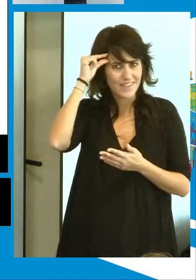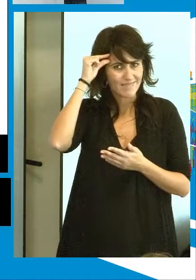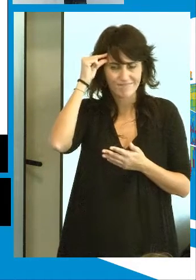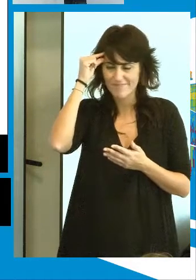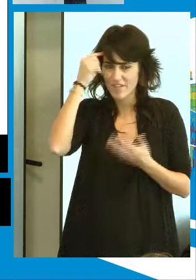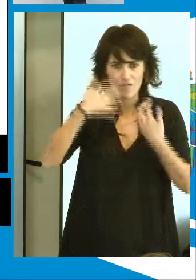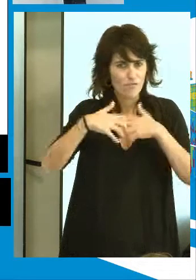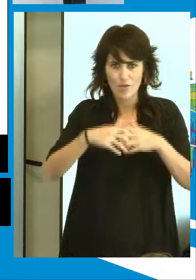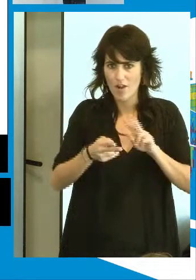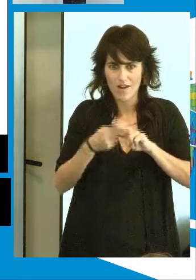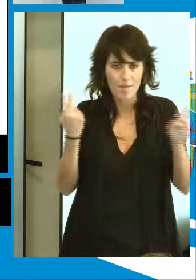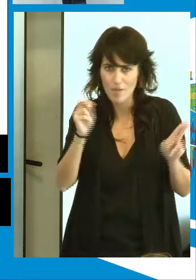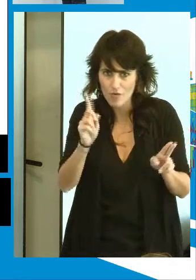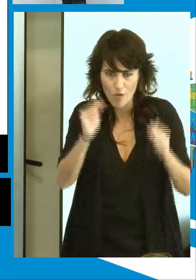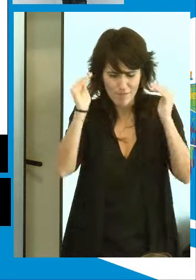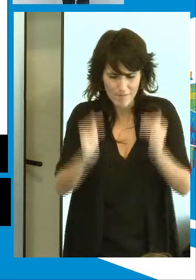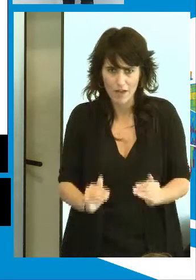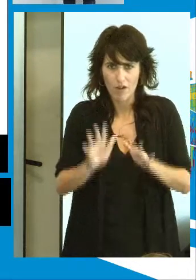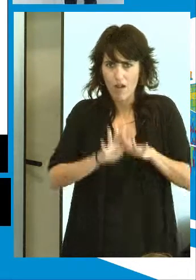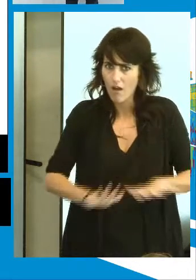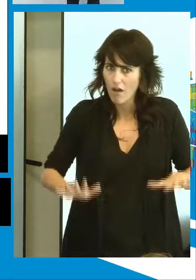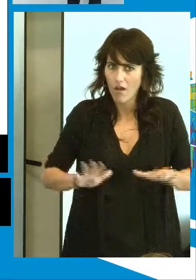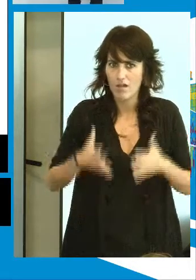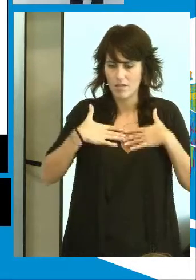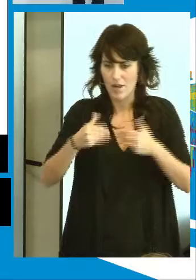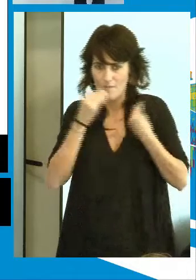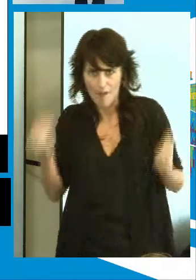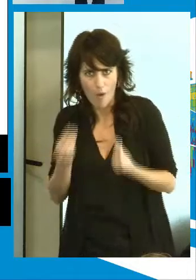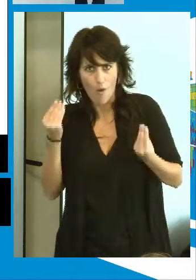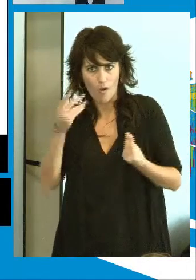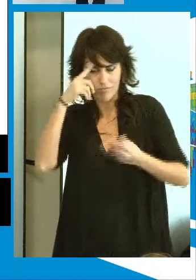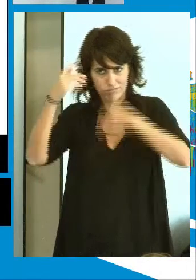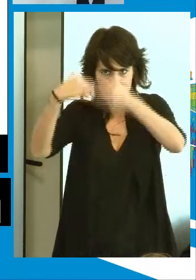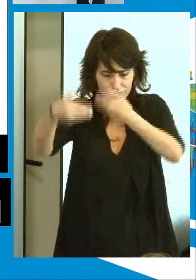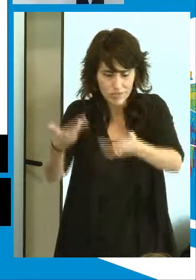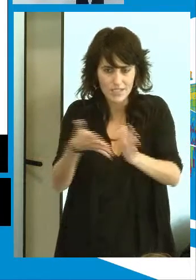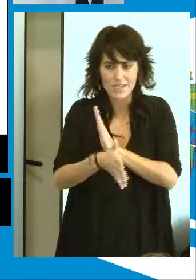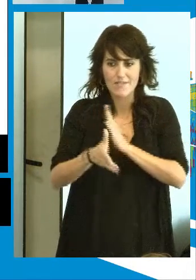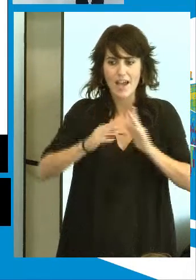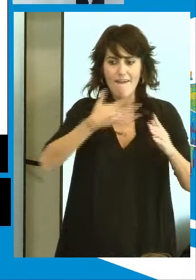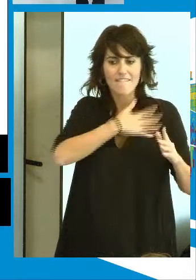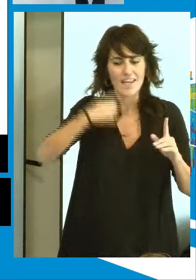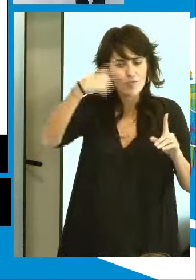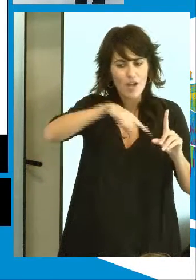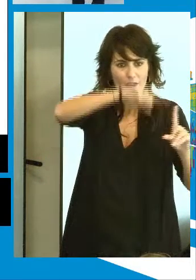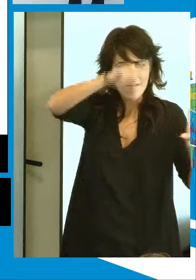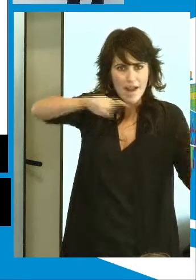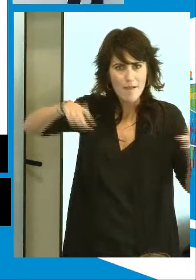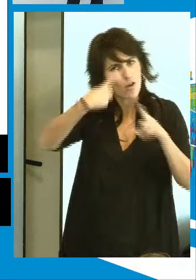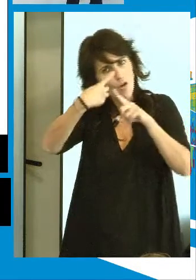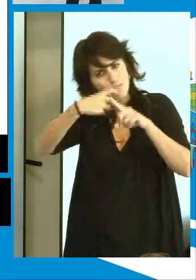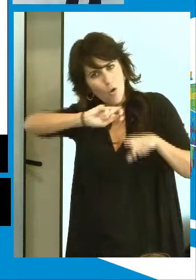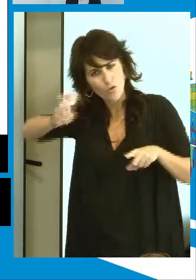funciona igual de rápido que si estamos sanos. Entonces, también para poder analizar otras variables que puedan interactuar en los resultados de estos